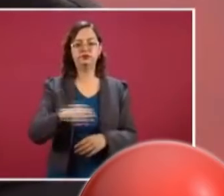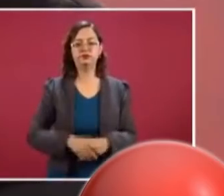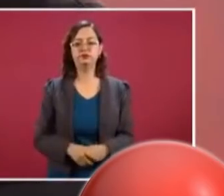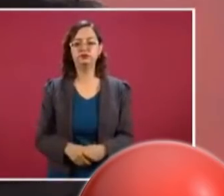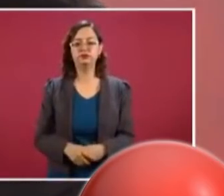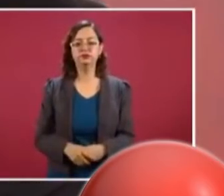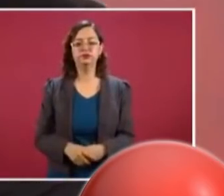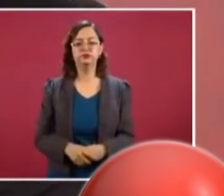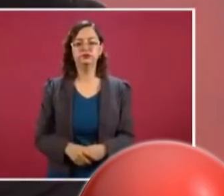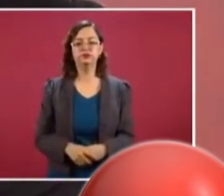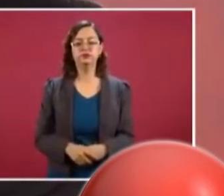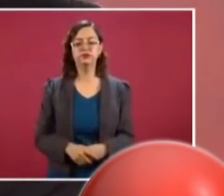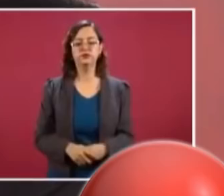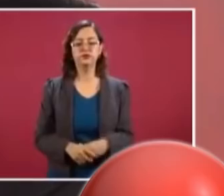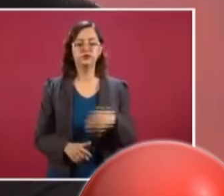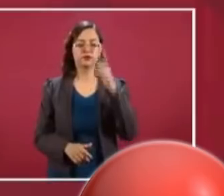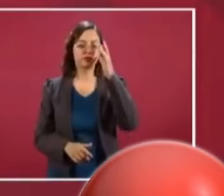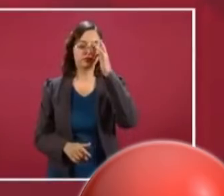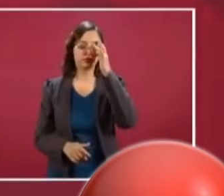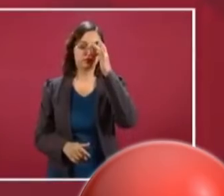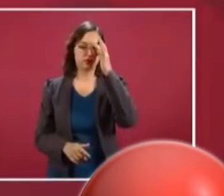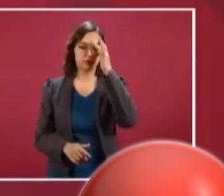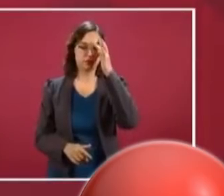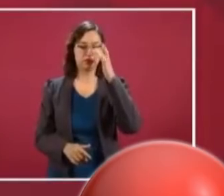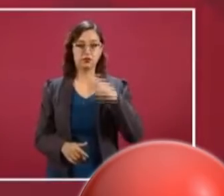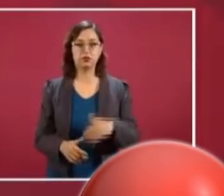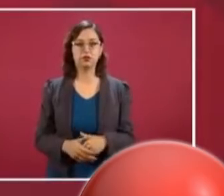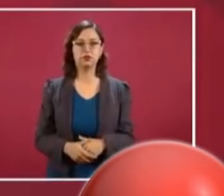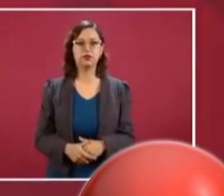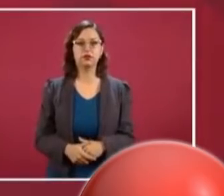Todo esto apuntalado,